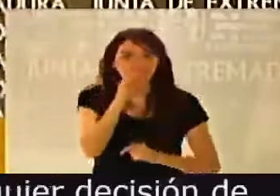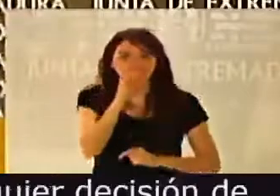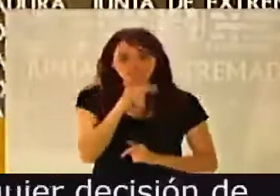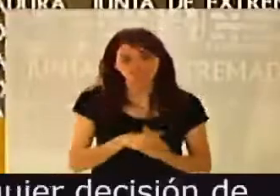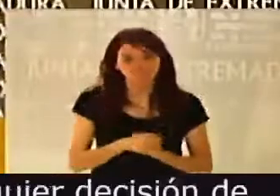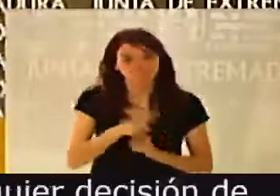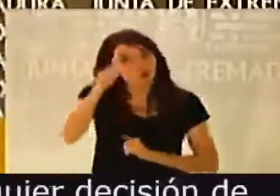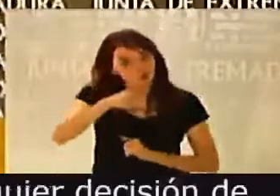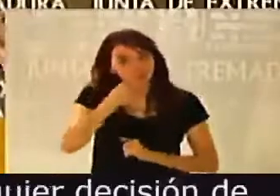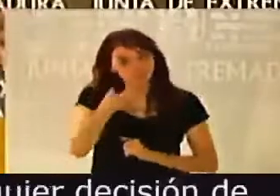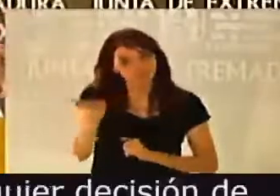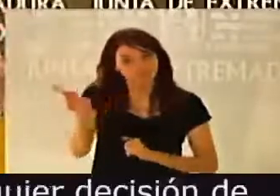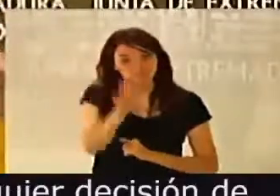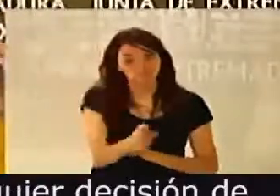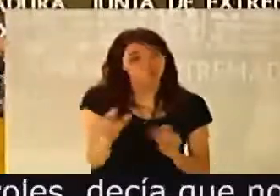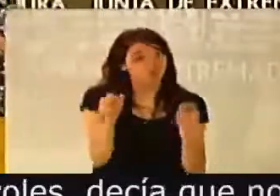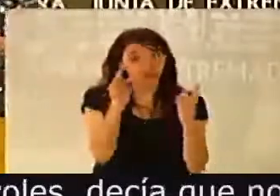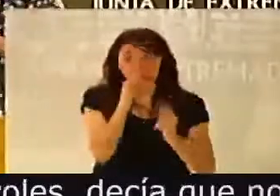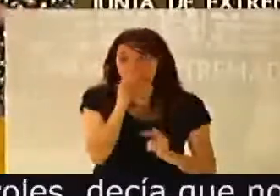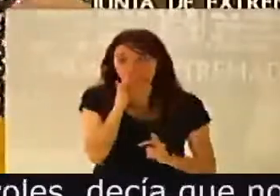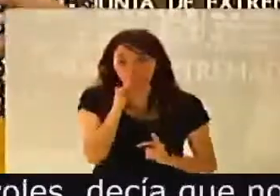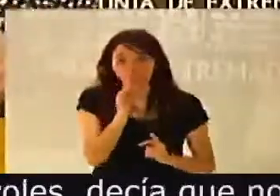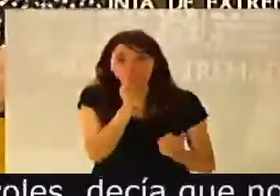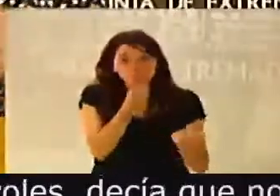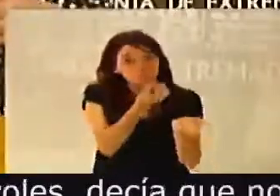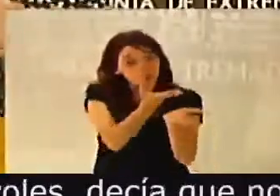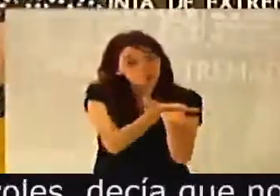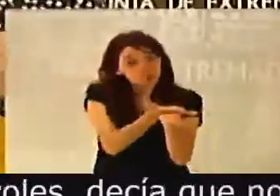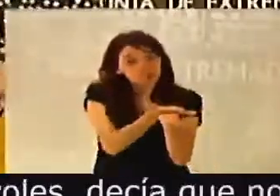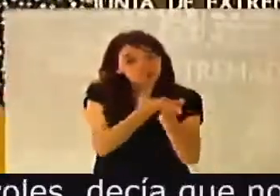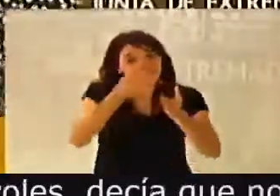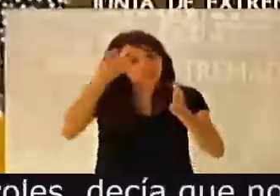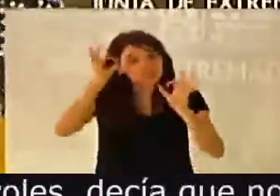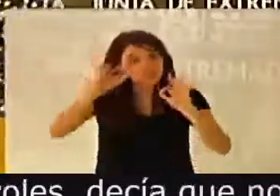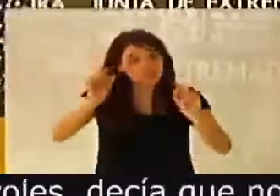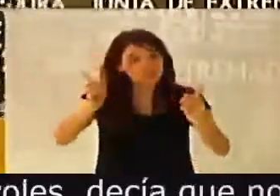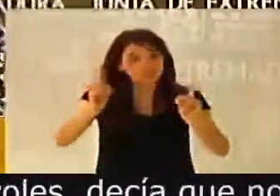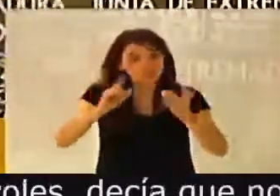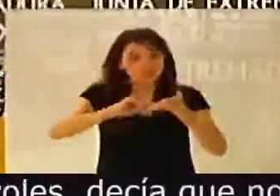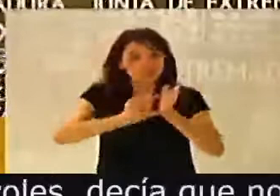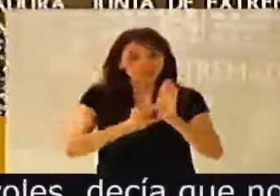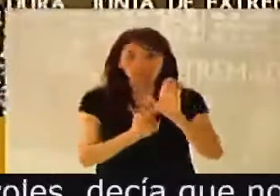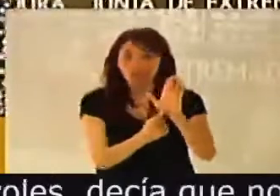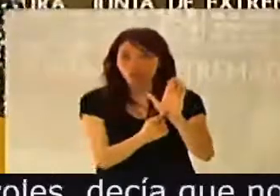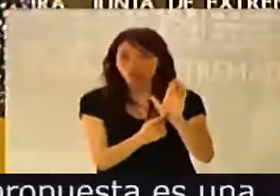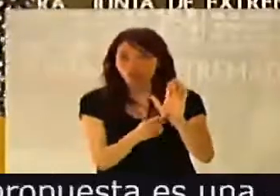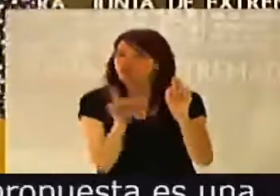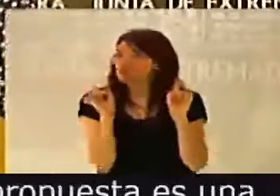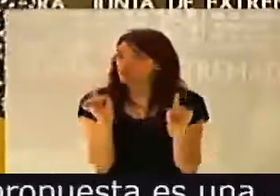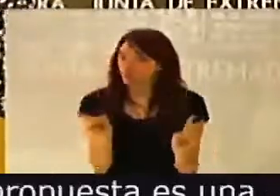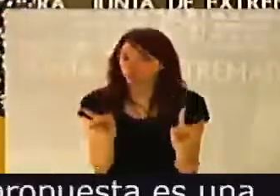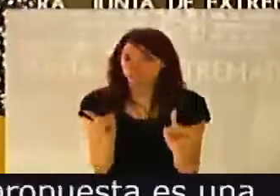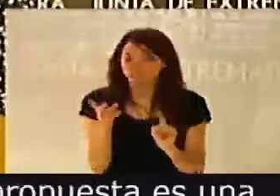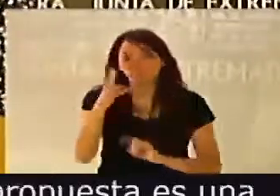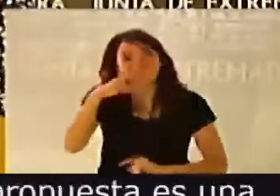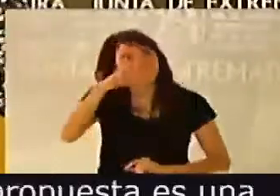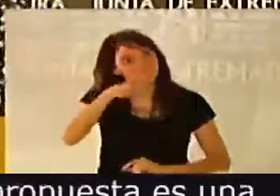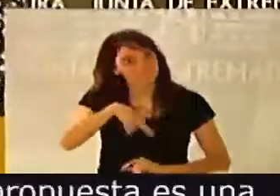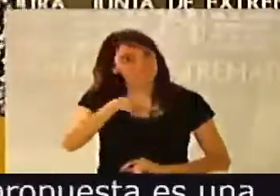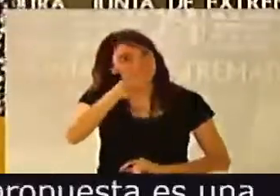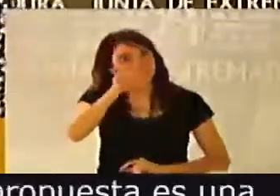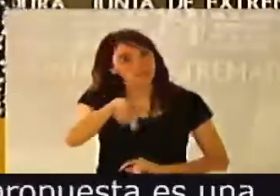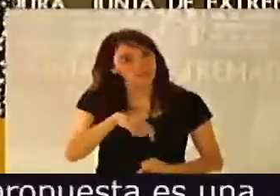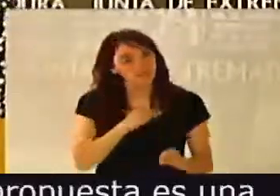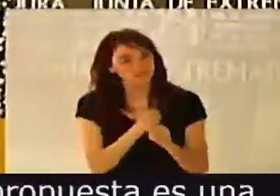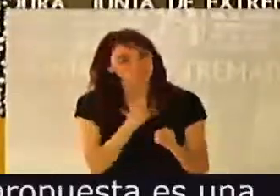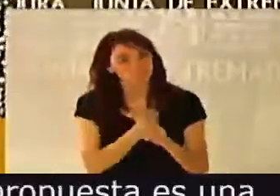mantengo, porque la propuesta que hay es una propuesta técnica y ahí también quiero reconocer el trabajo de los inspectores